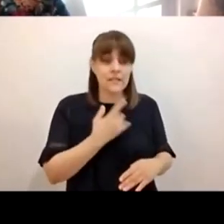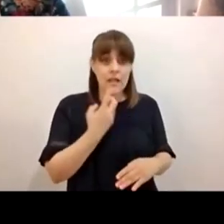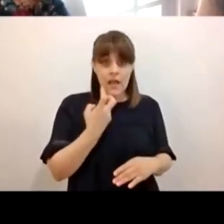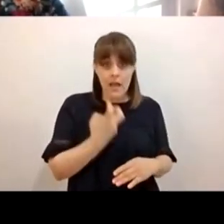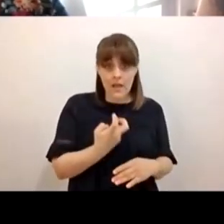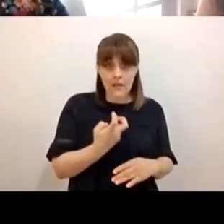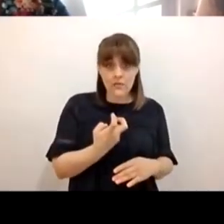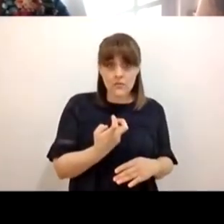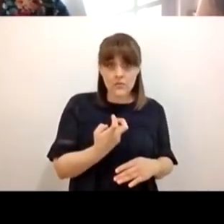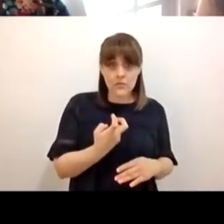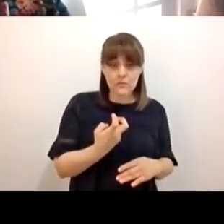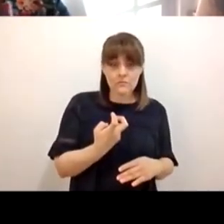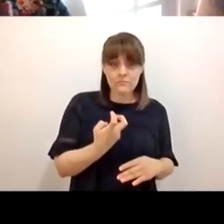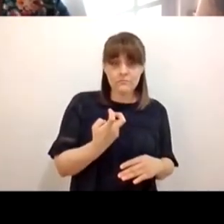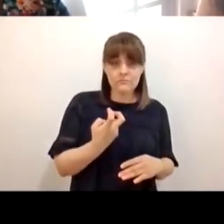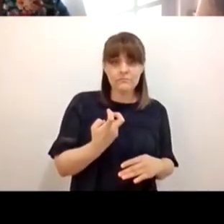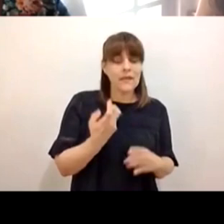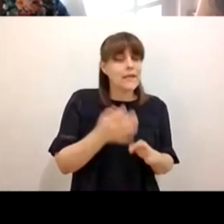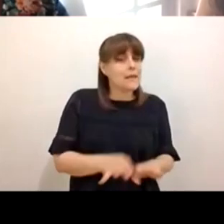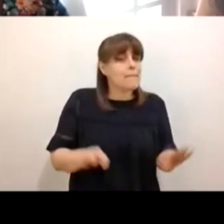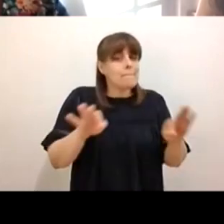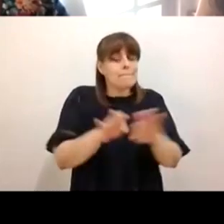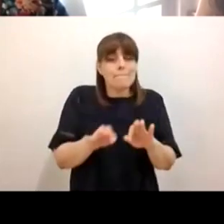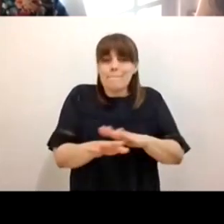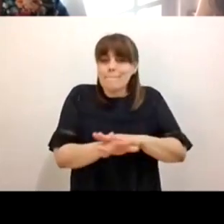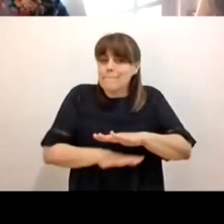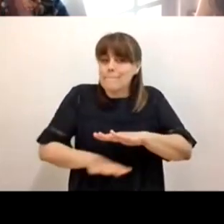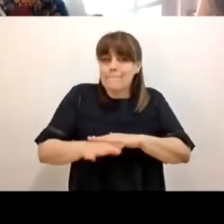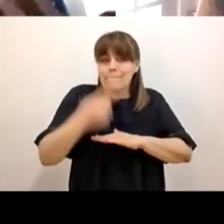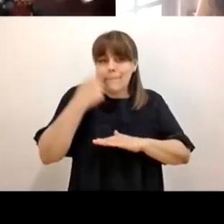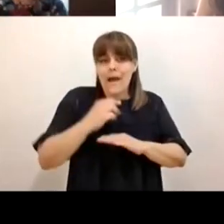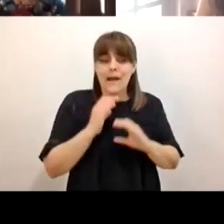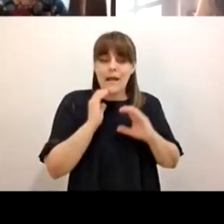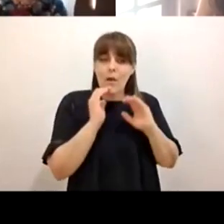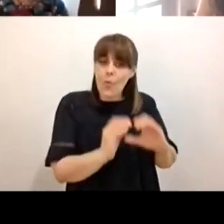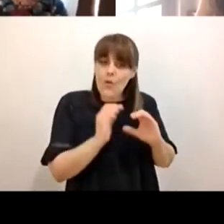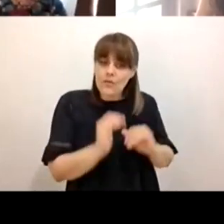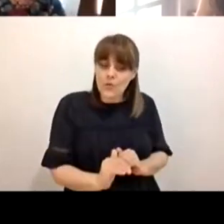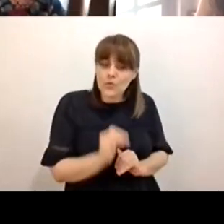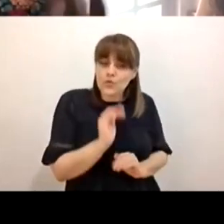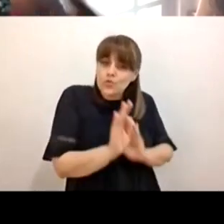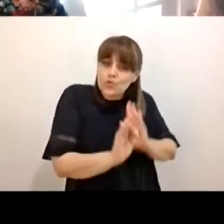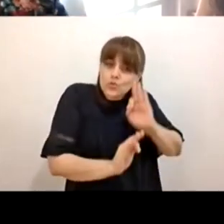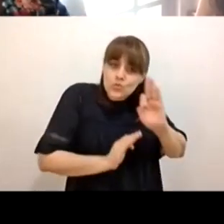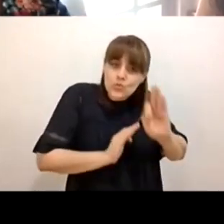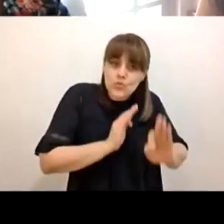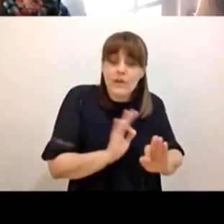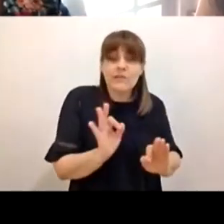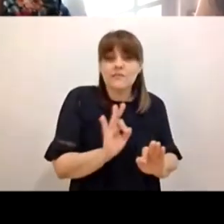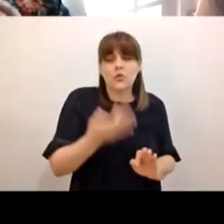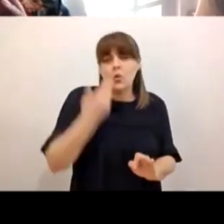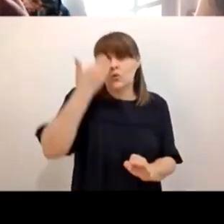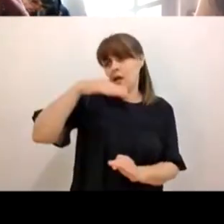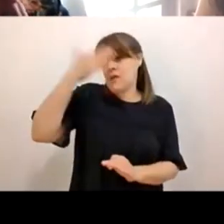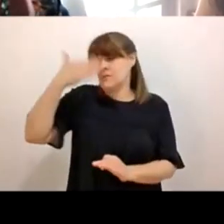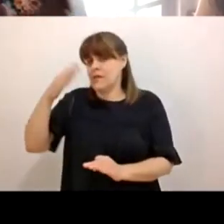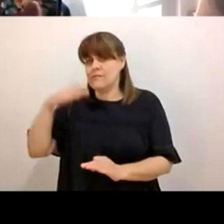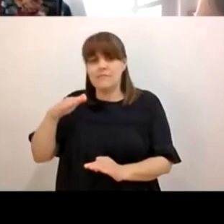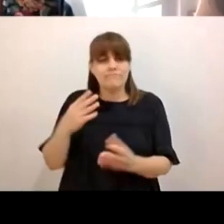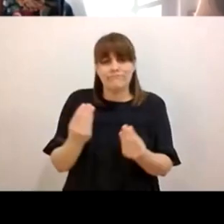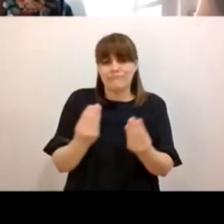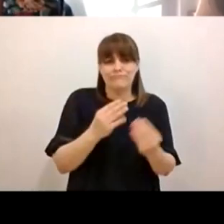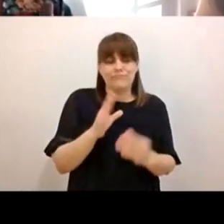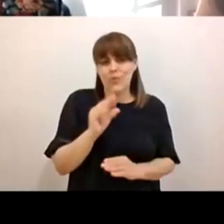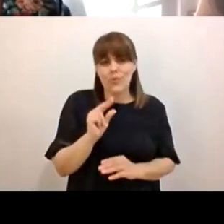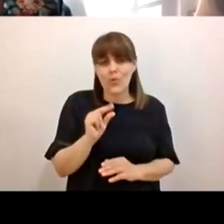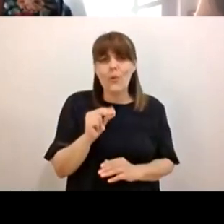en el centro digamos de la crianza con ternura a lo mejor no sabemos muchas cosas pero si ponemos